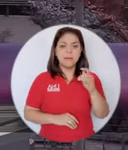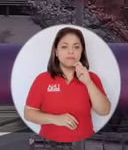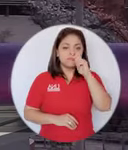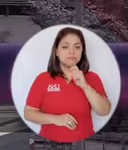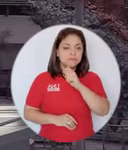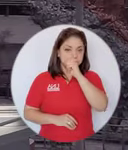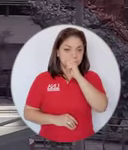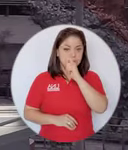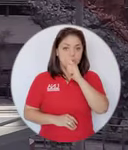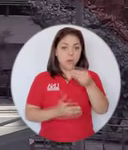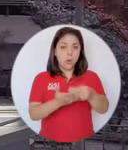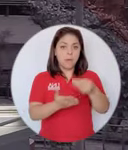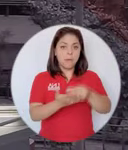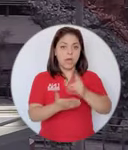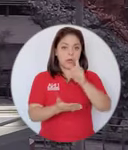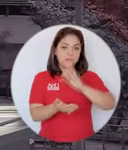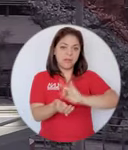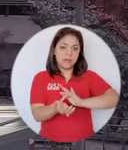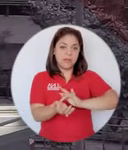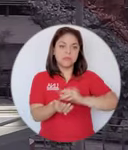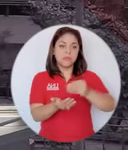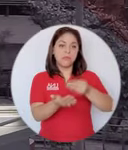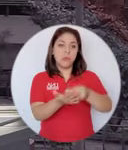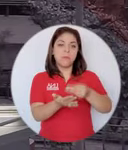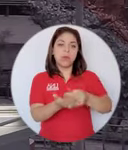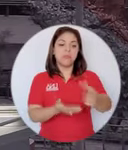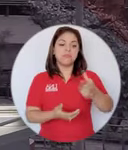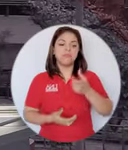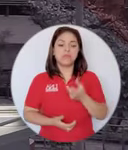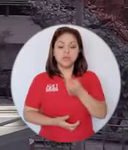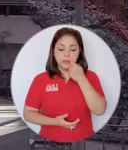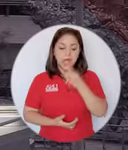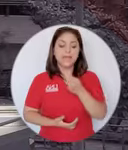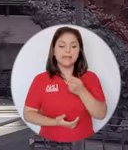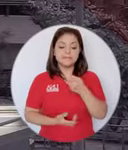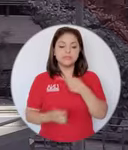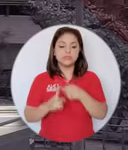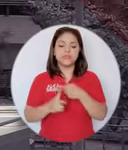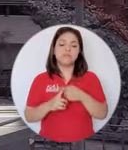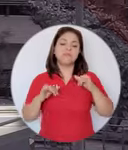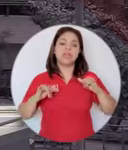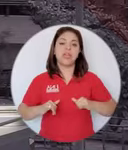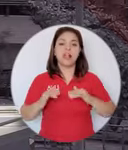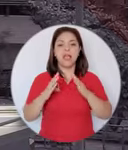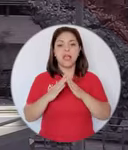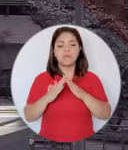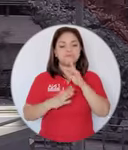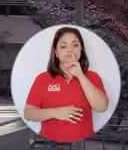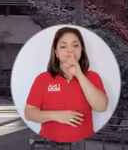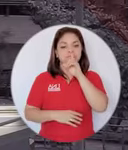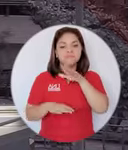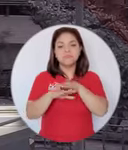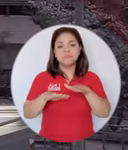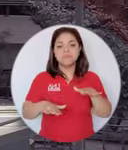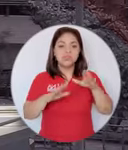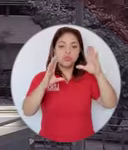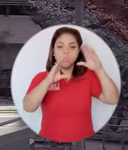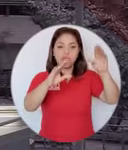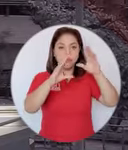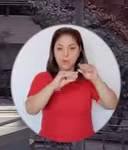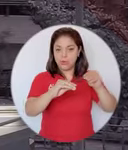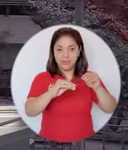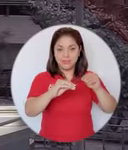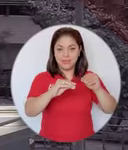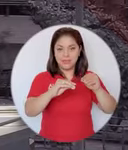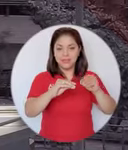un reporte, porque esas personas prefieren no decir, como no tienen muchos síntomas, pues hago teletrabajo y ya, y no hay